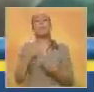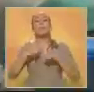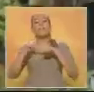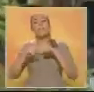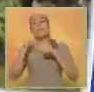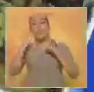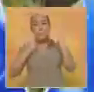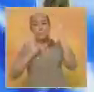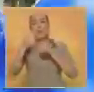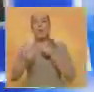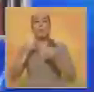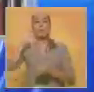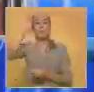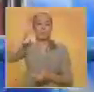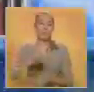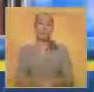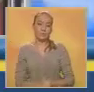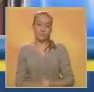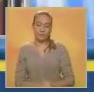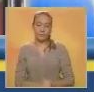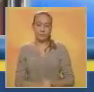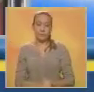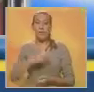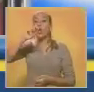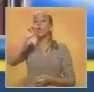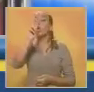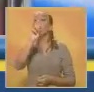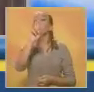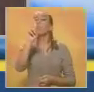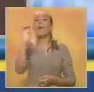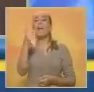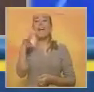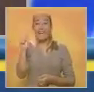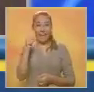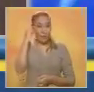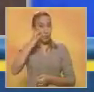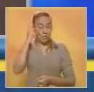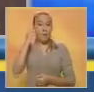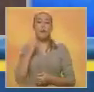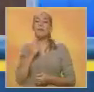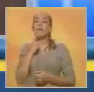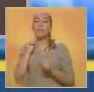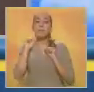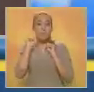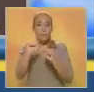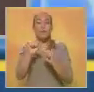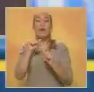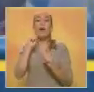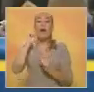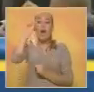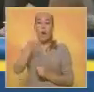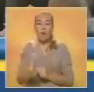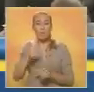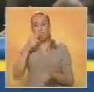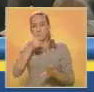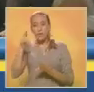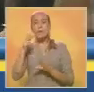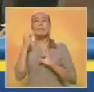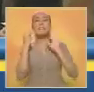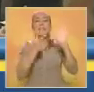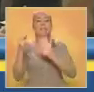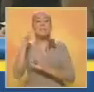futuro. En Noruega, un juez le impidió a Anders Breivik, el asesino de 77 personas en 2